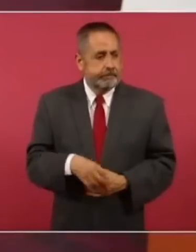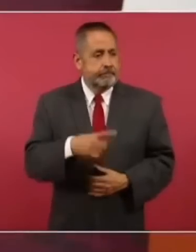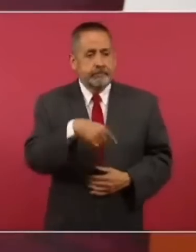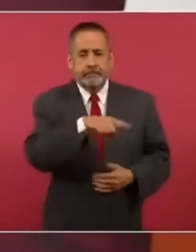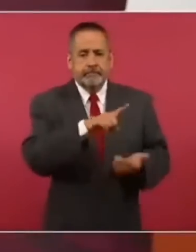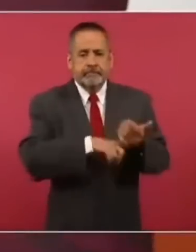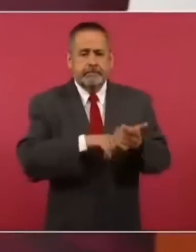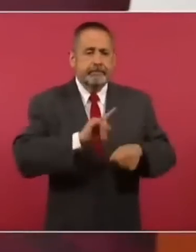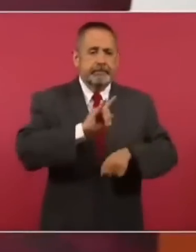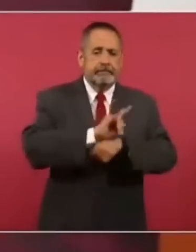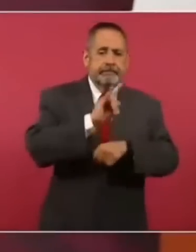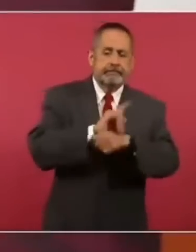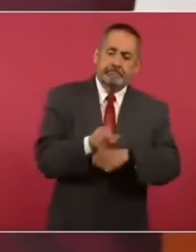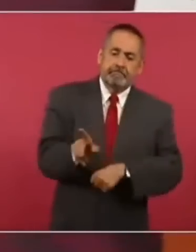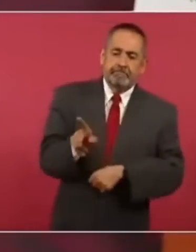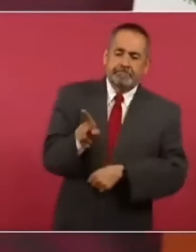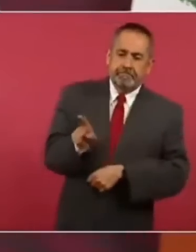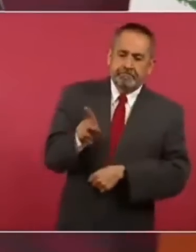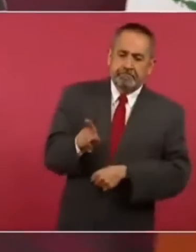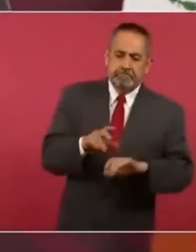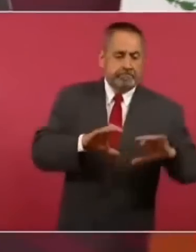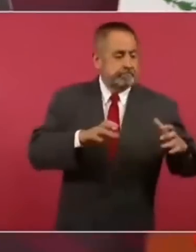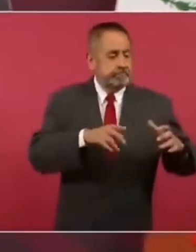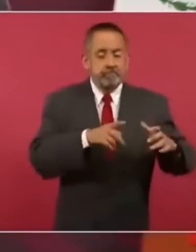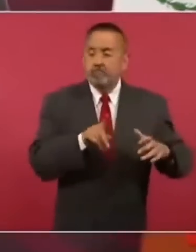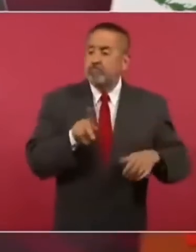disfrazaban los conservadores